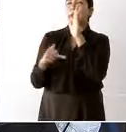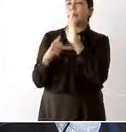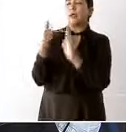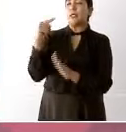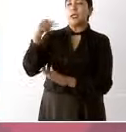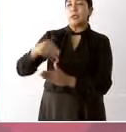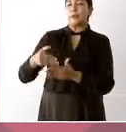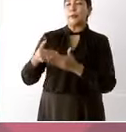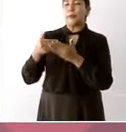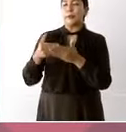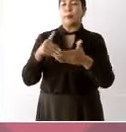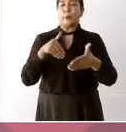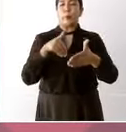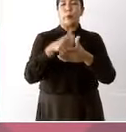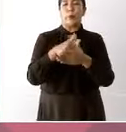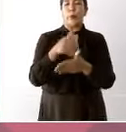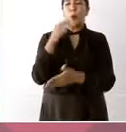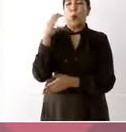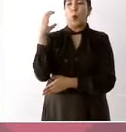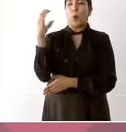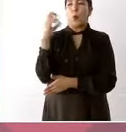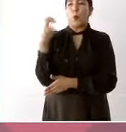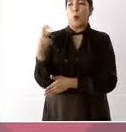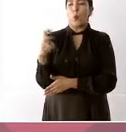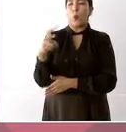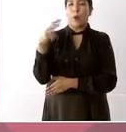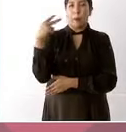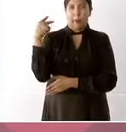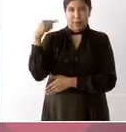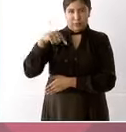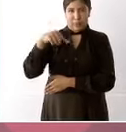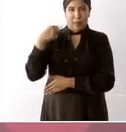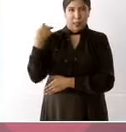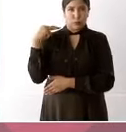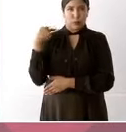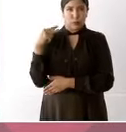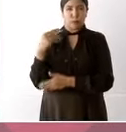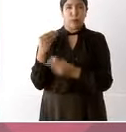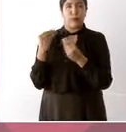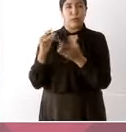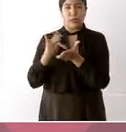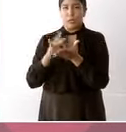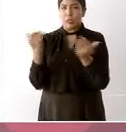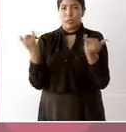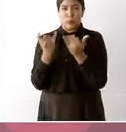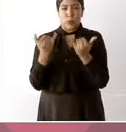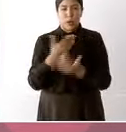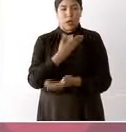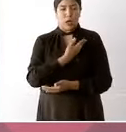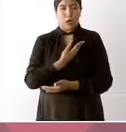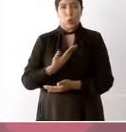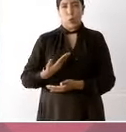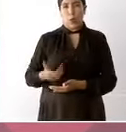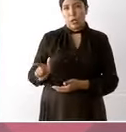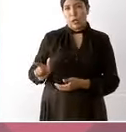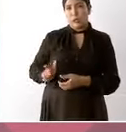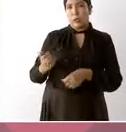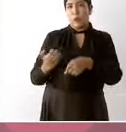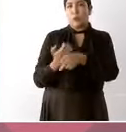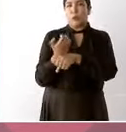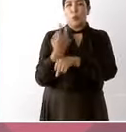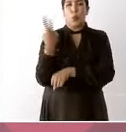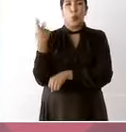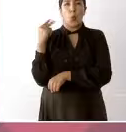puerto de Coatzacoalcos, Veracruz. Agradecemos al gobernador constitucional del estado, ingeniero Cuitláhuac García